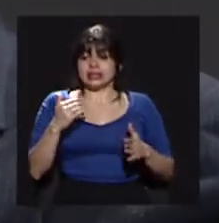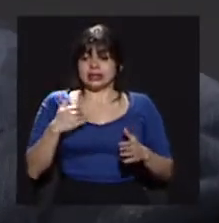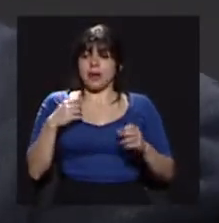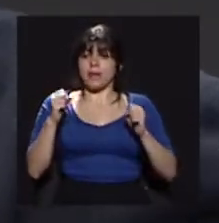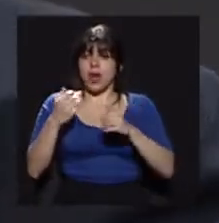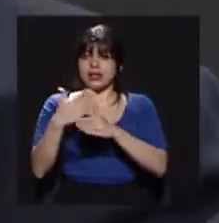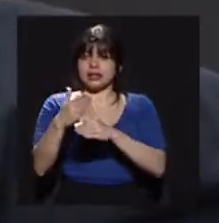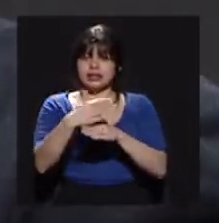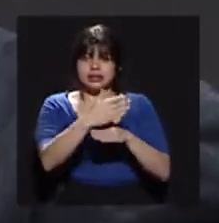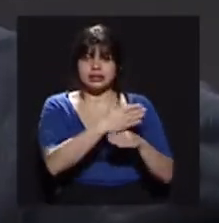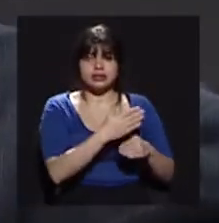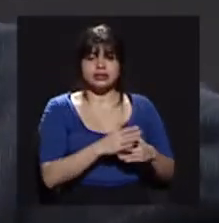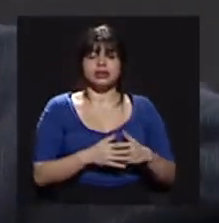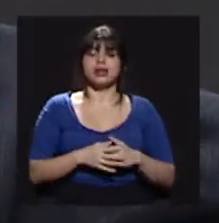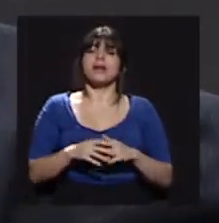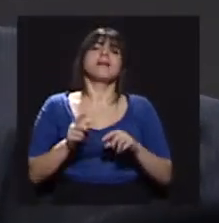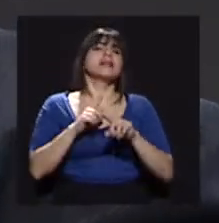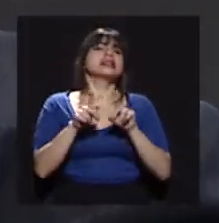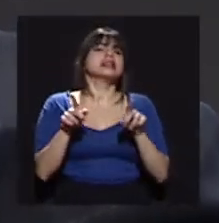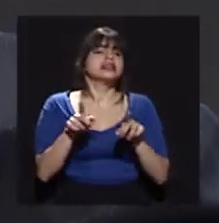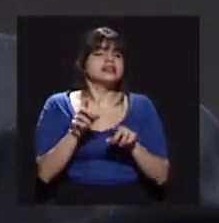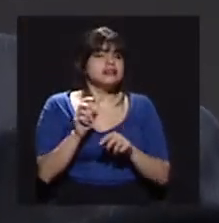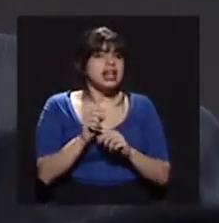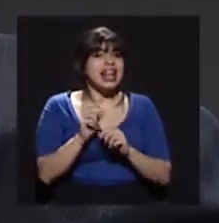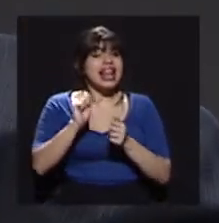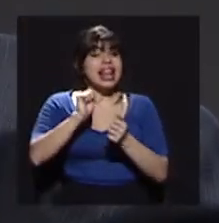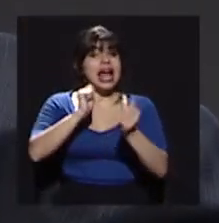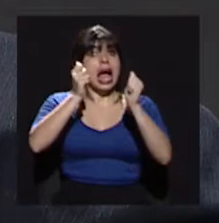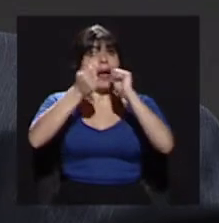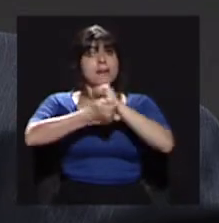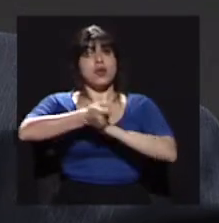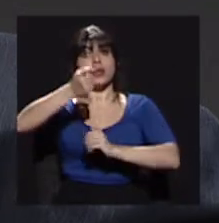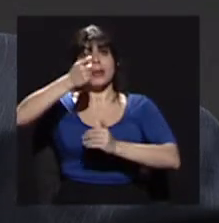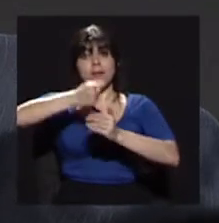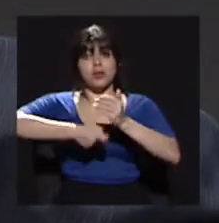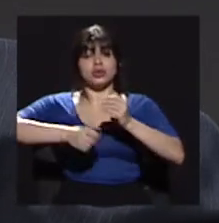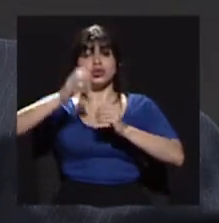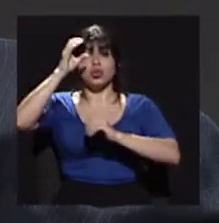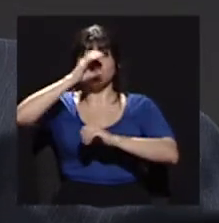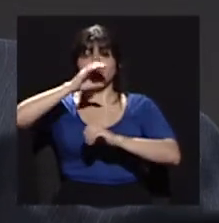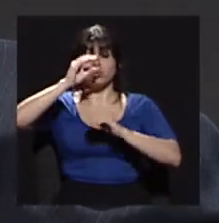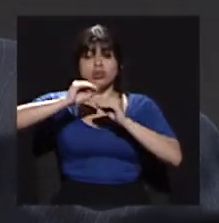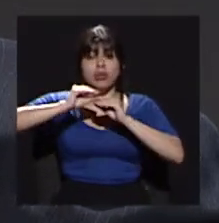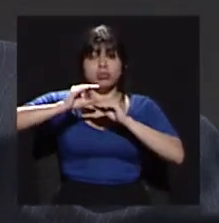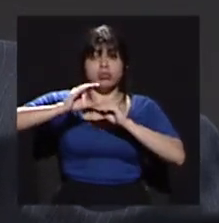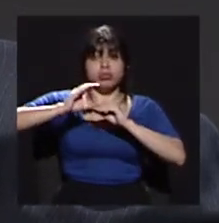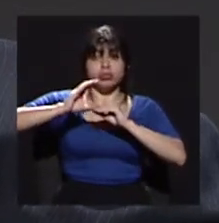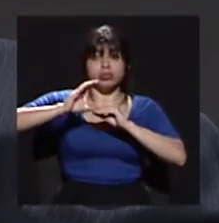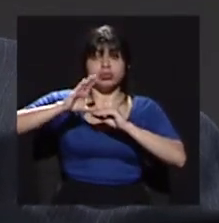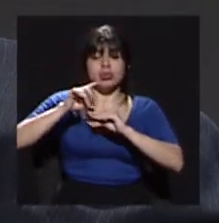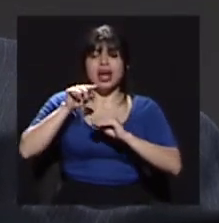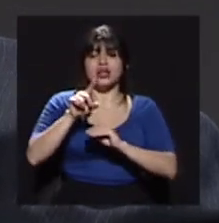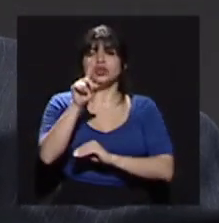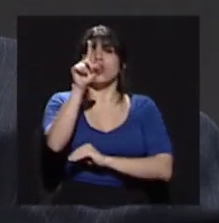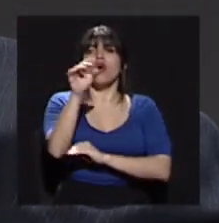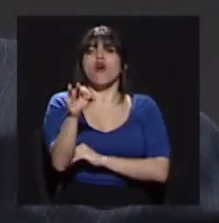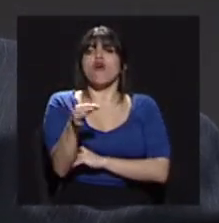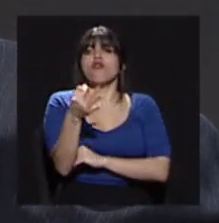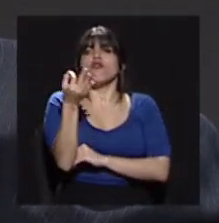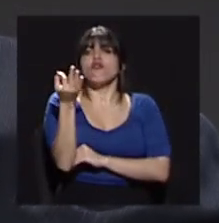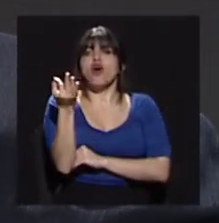sino que la reforma fiscal de carácter progresivo es una manera de